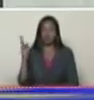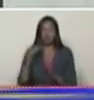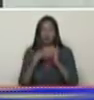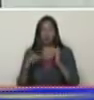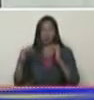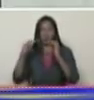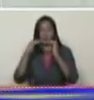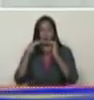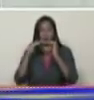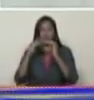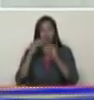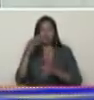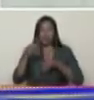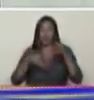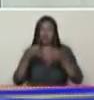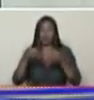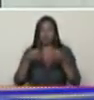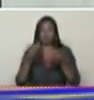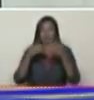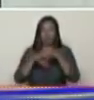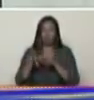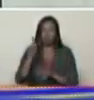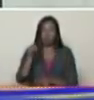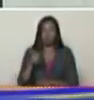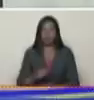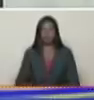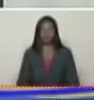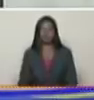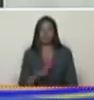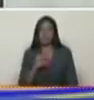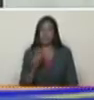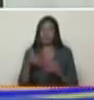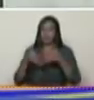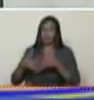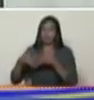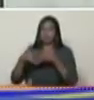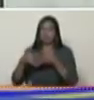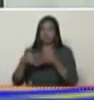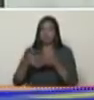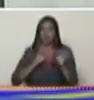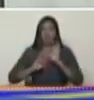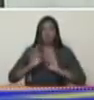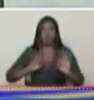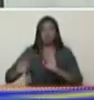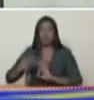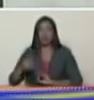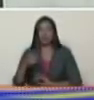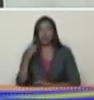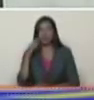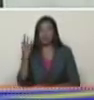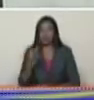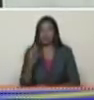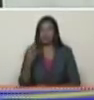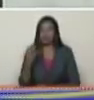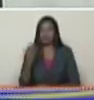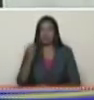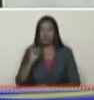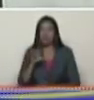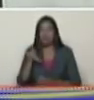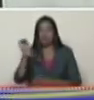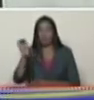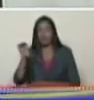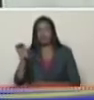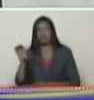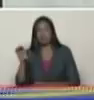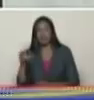igualdad, correcto, de la justicia social y de la inclusión. ¿Qué quiere el imperialismo, presidente? Reproducir en Venezuela las realidades terribles que hay en los países del